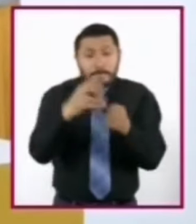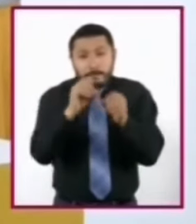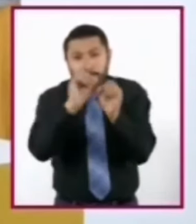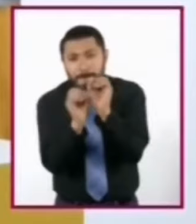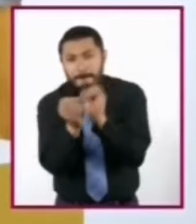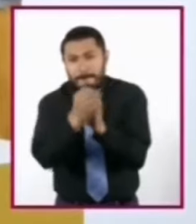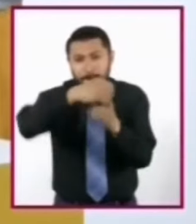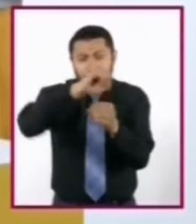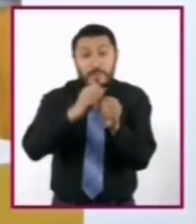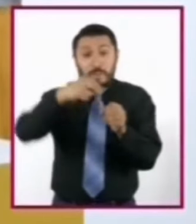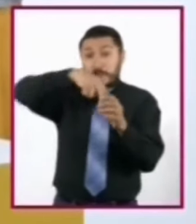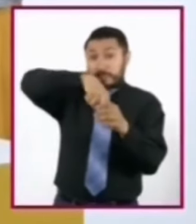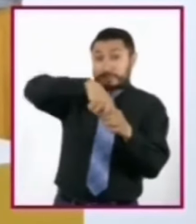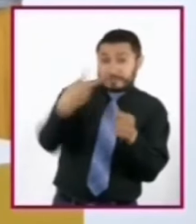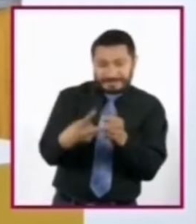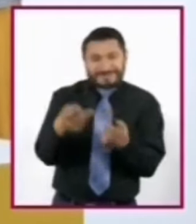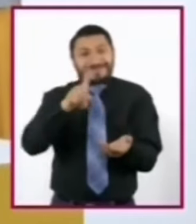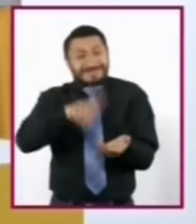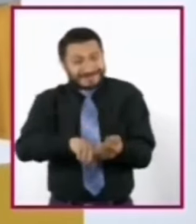las canicas. Así es.